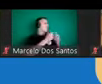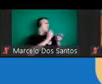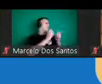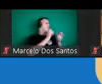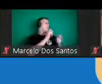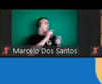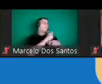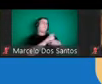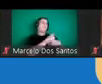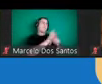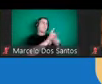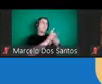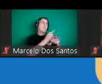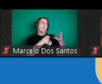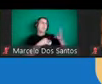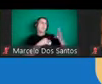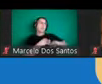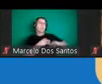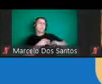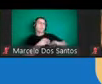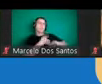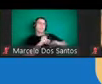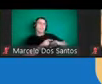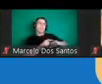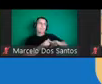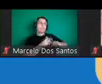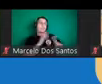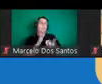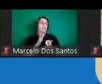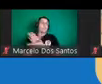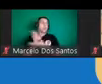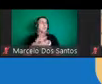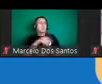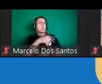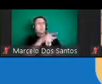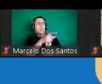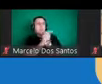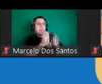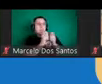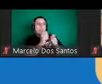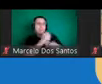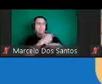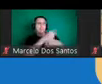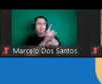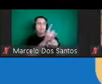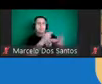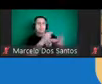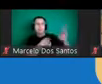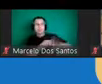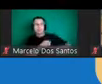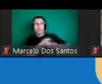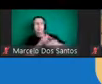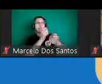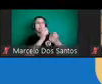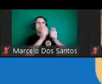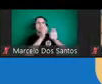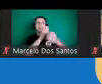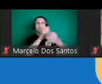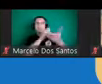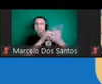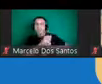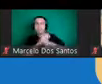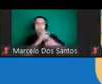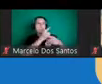mi compañero que está ingresando de nuevo. A lo mejor retomar un poco la rutina con él, ver qué dificultades